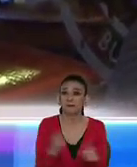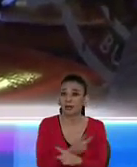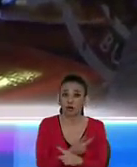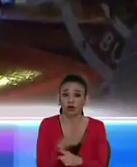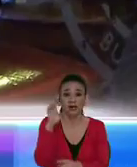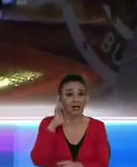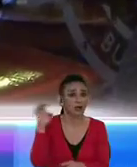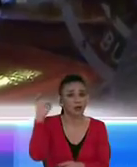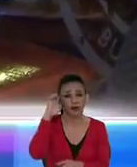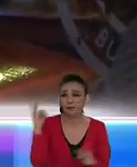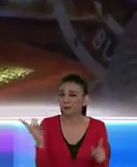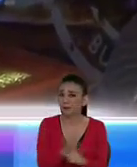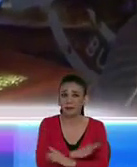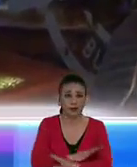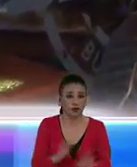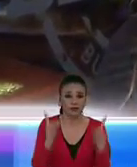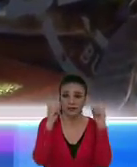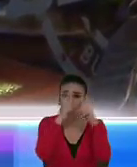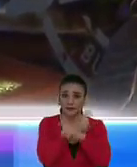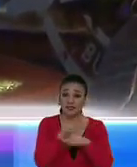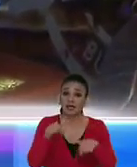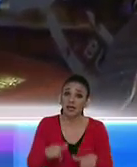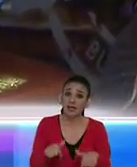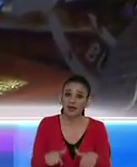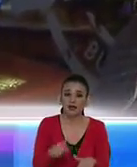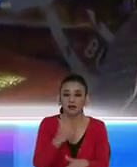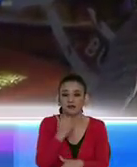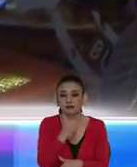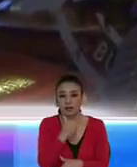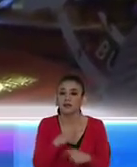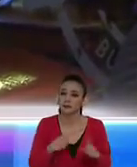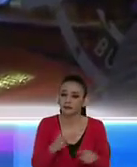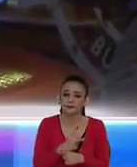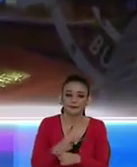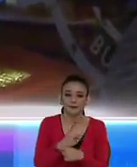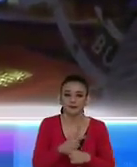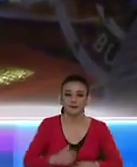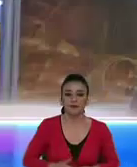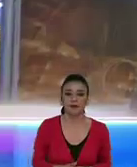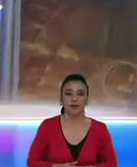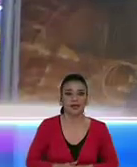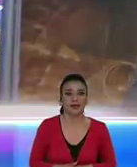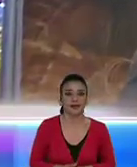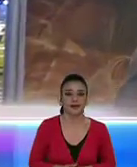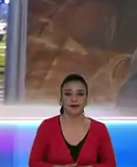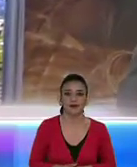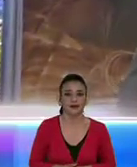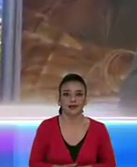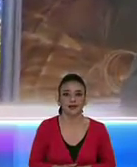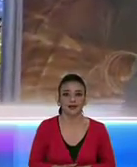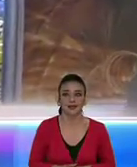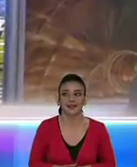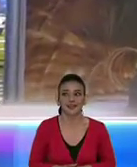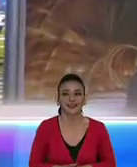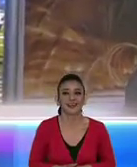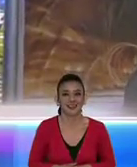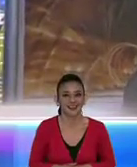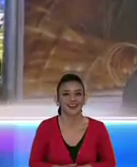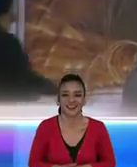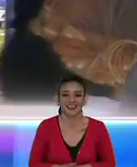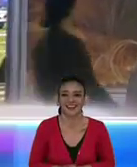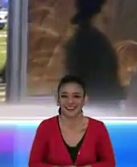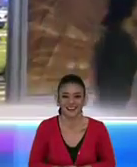muy, muy difícil. Acá todavía está calmado, pero hay que tener precaución en eso. En un par de horas más, exactamente a las 0 horas,